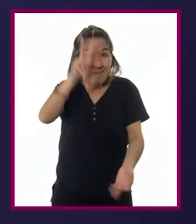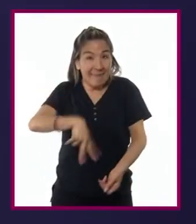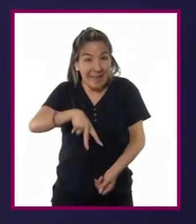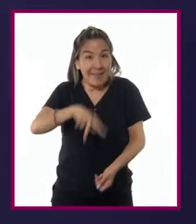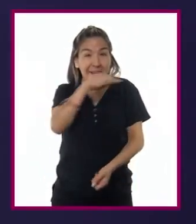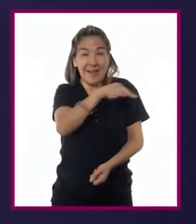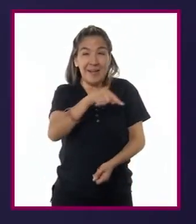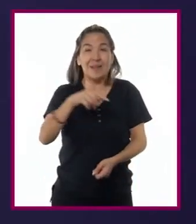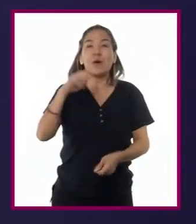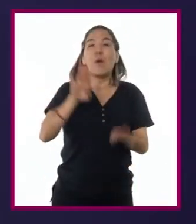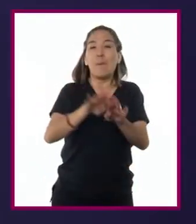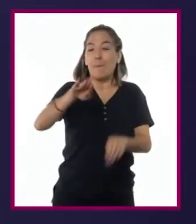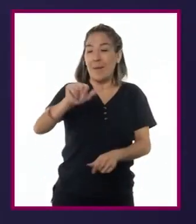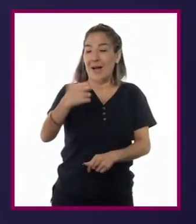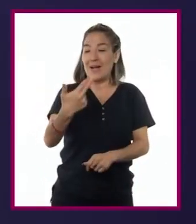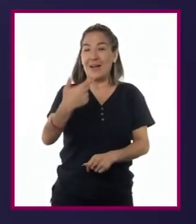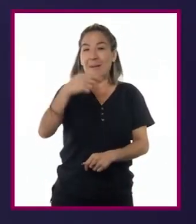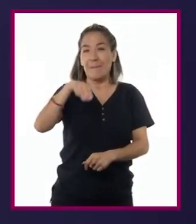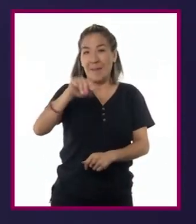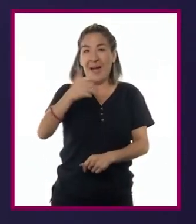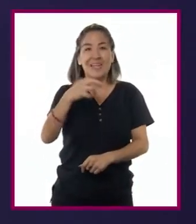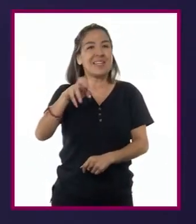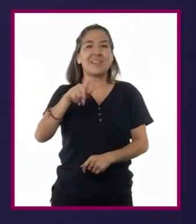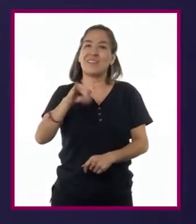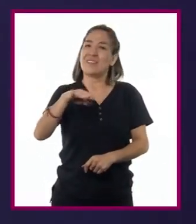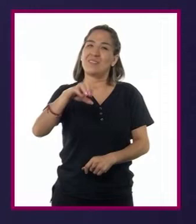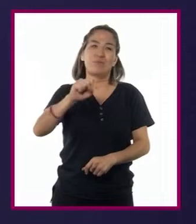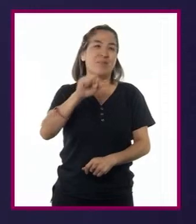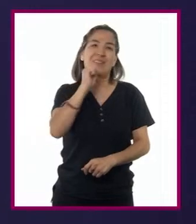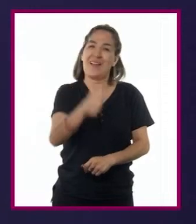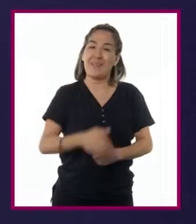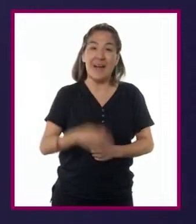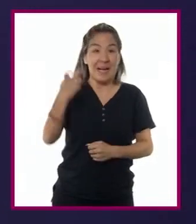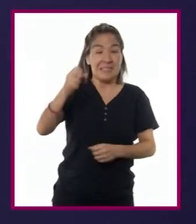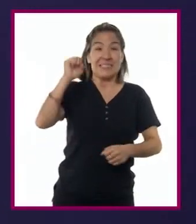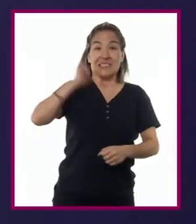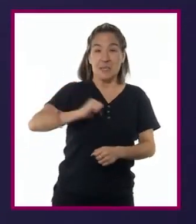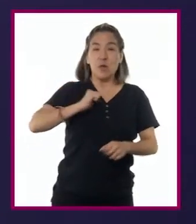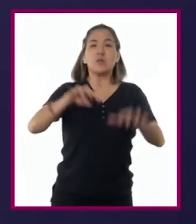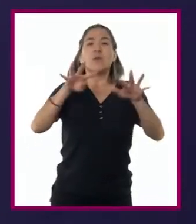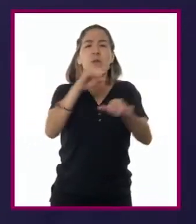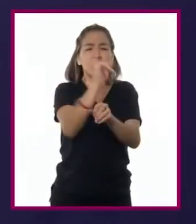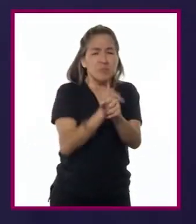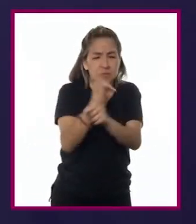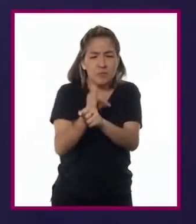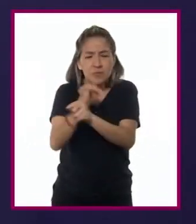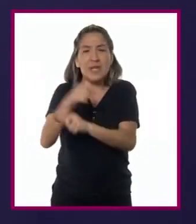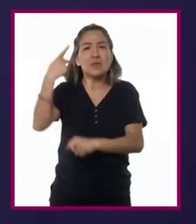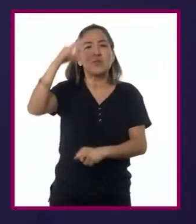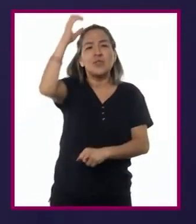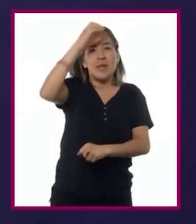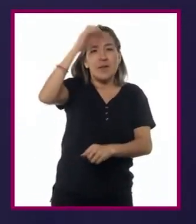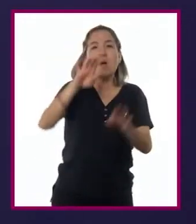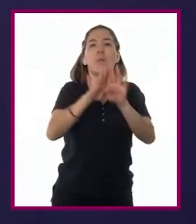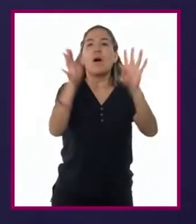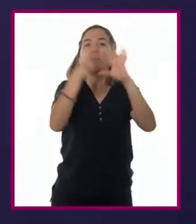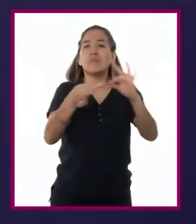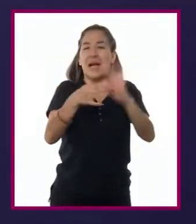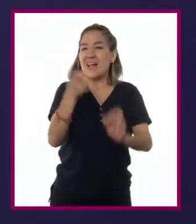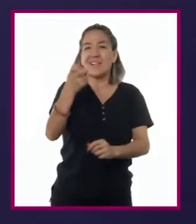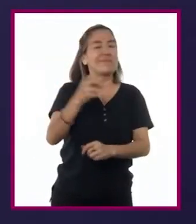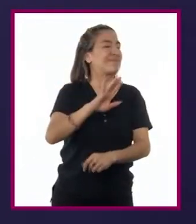magnético. En el siglo XIX hubo investigaciones científicas que rechazaron la idea del flujo